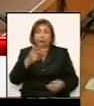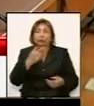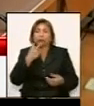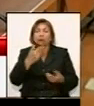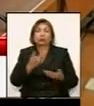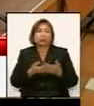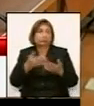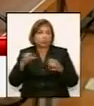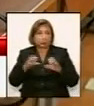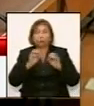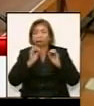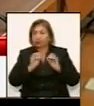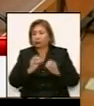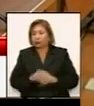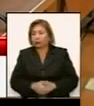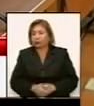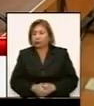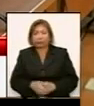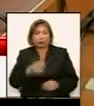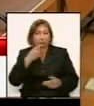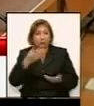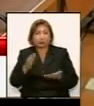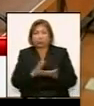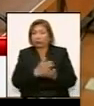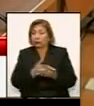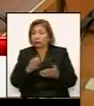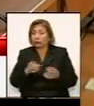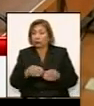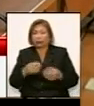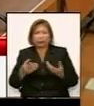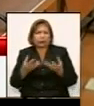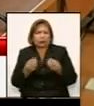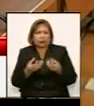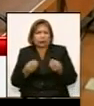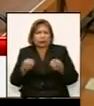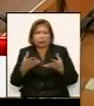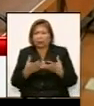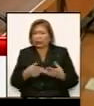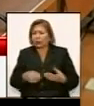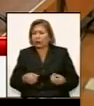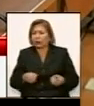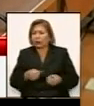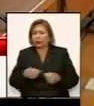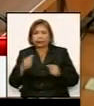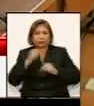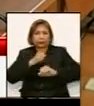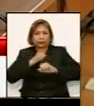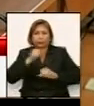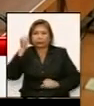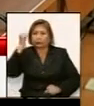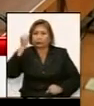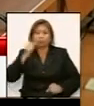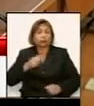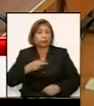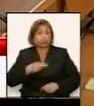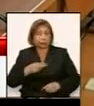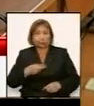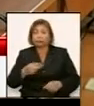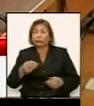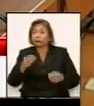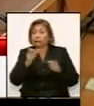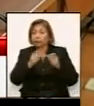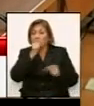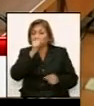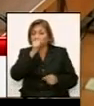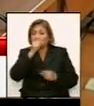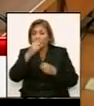los ataques coordinados. Este es un tipo de violencia que preocupa muchísimo a activistas, a defensores de los derechos humanos, a periodistas.